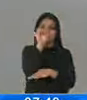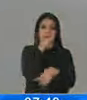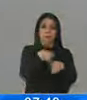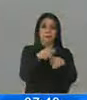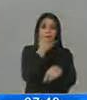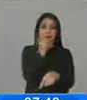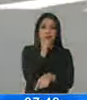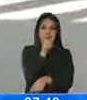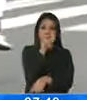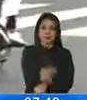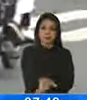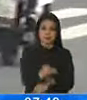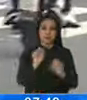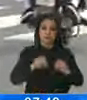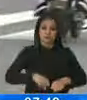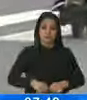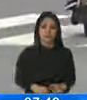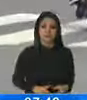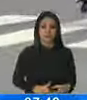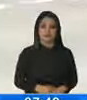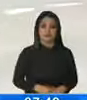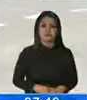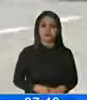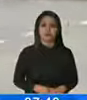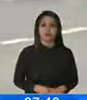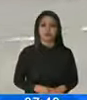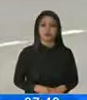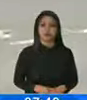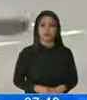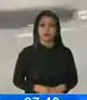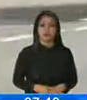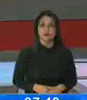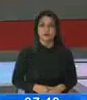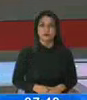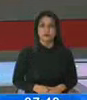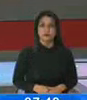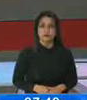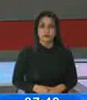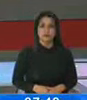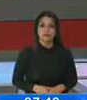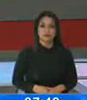infracción cometida, informó Ítalo Ruiz.